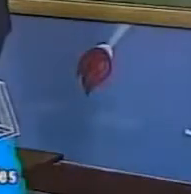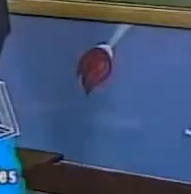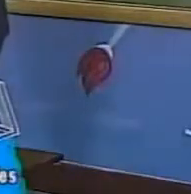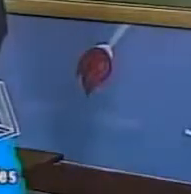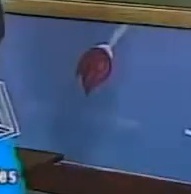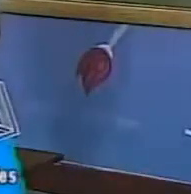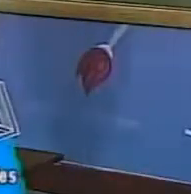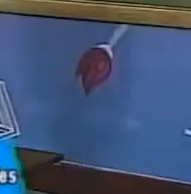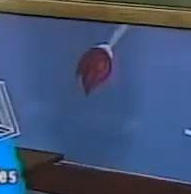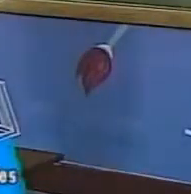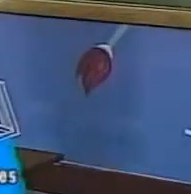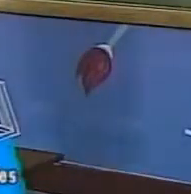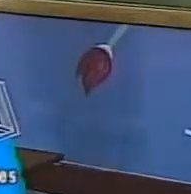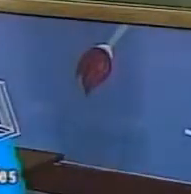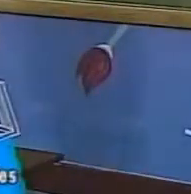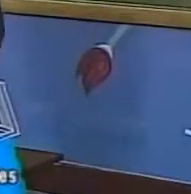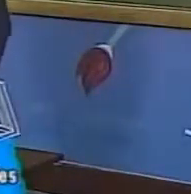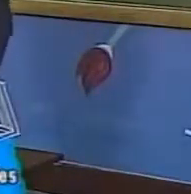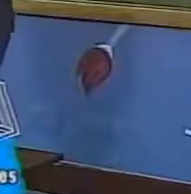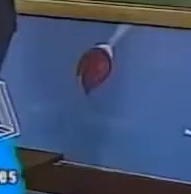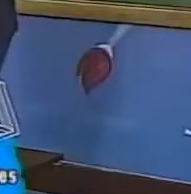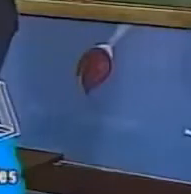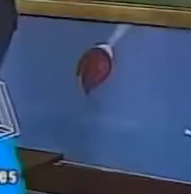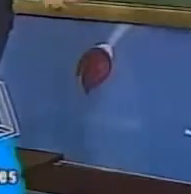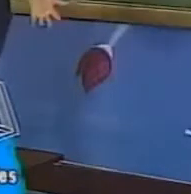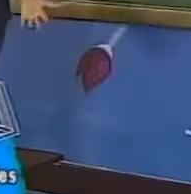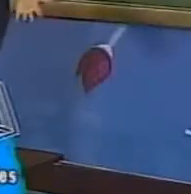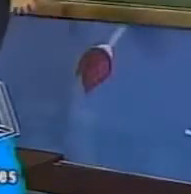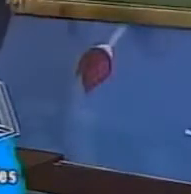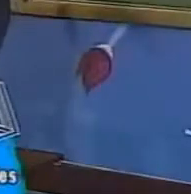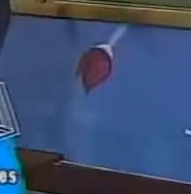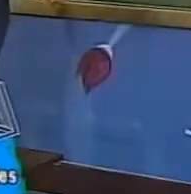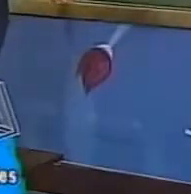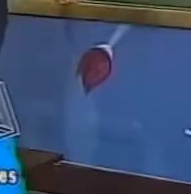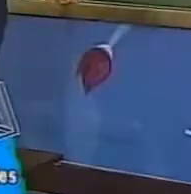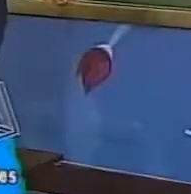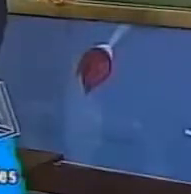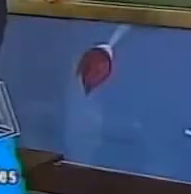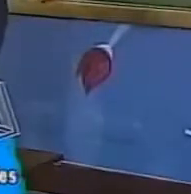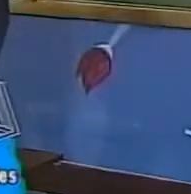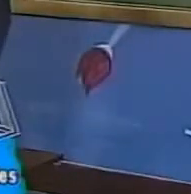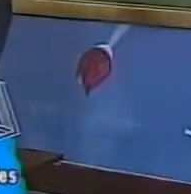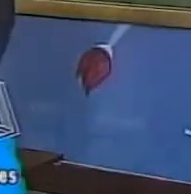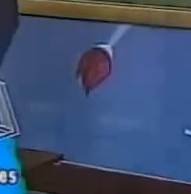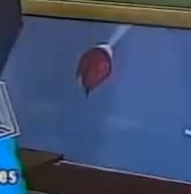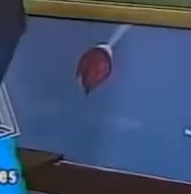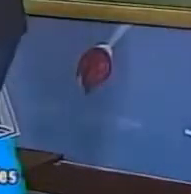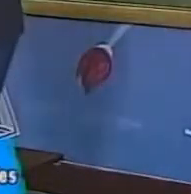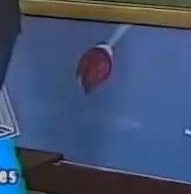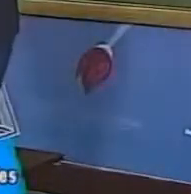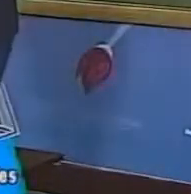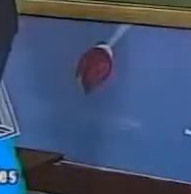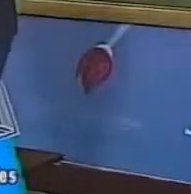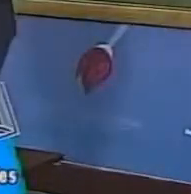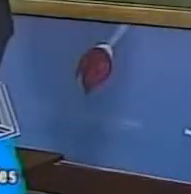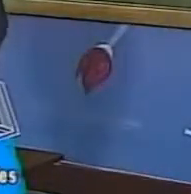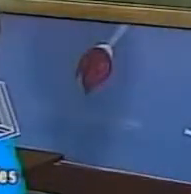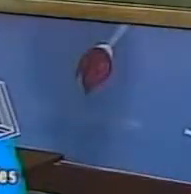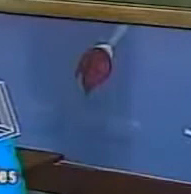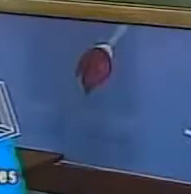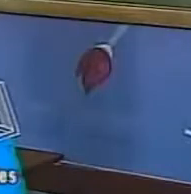el 1 de octubre se celebra el Día Internacional de la Música? Todo tiene un